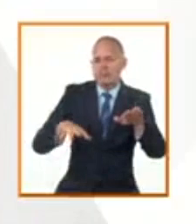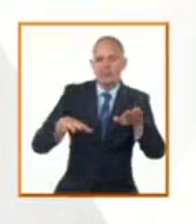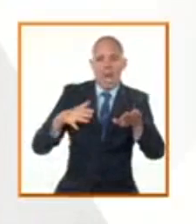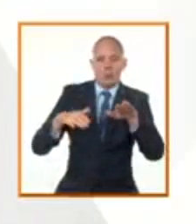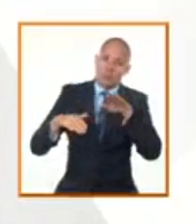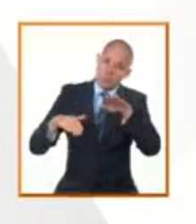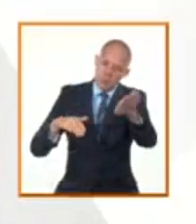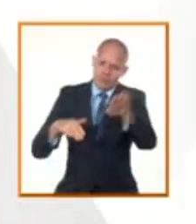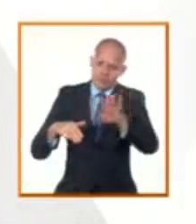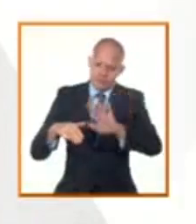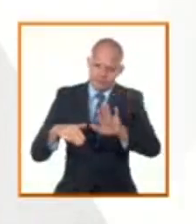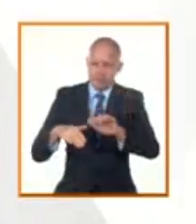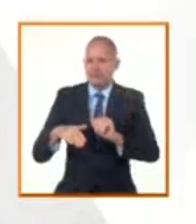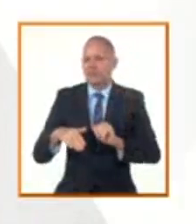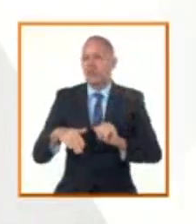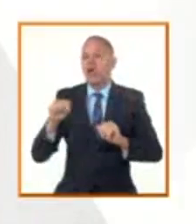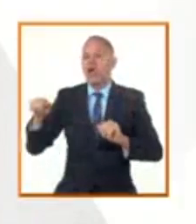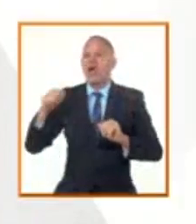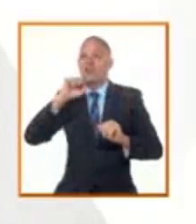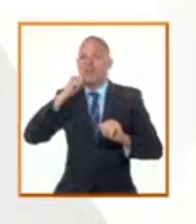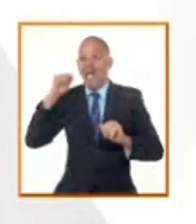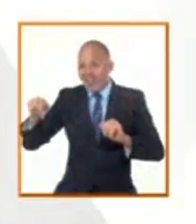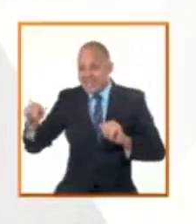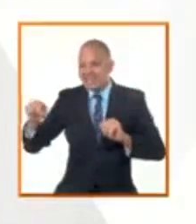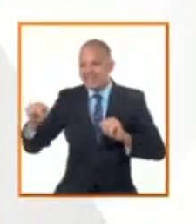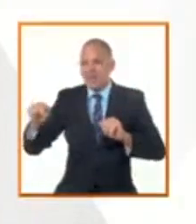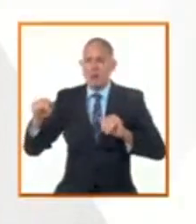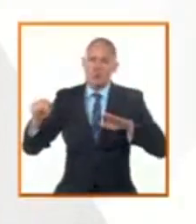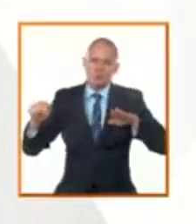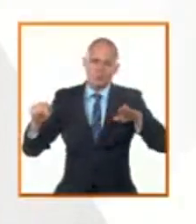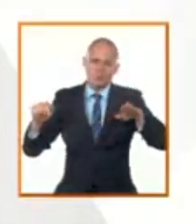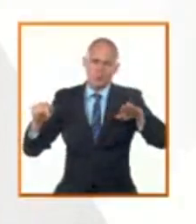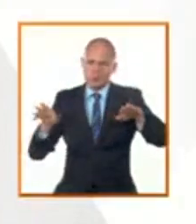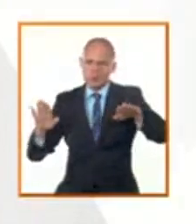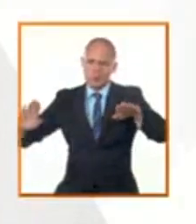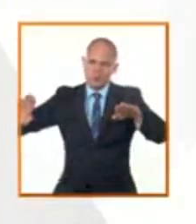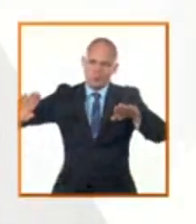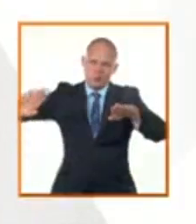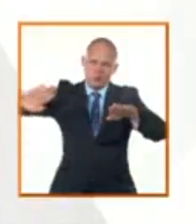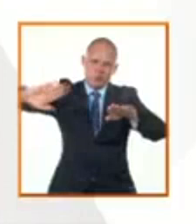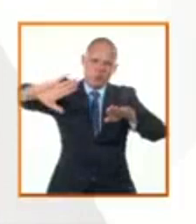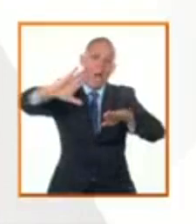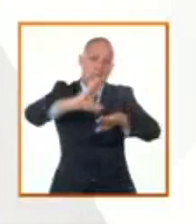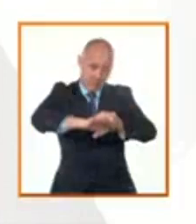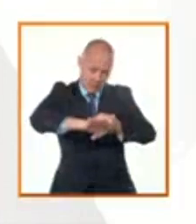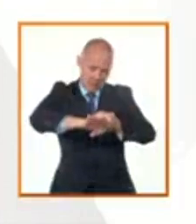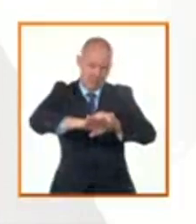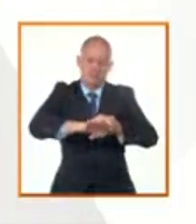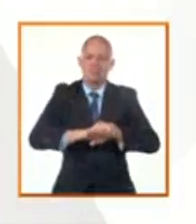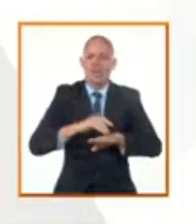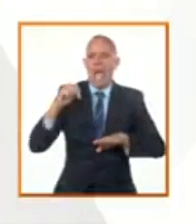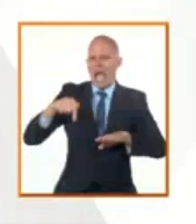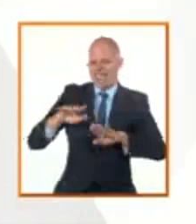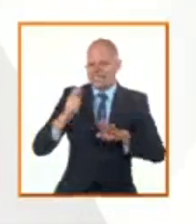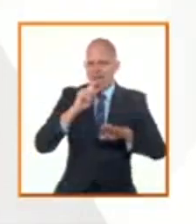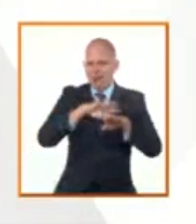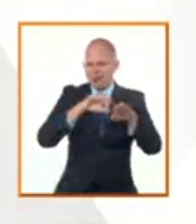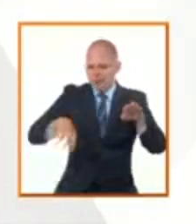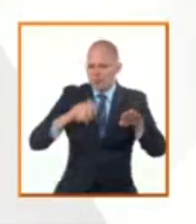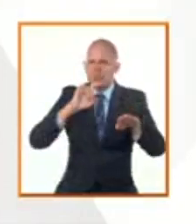detuvo a los infractores de esta actividad. En tal sentido, desde el año 2018, aprobada por la Comisión